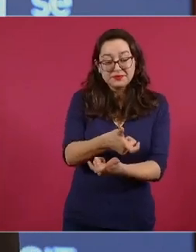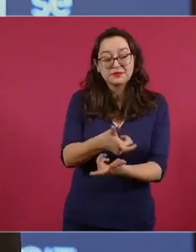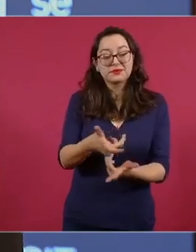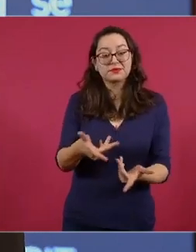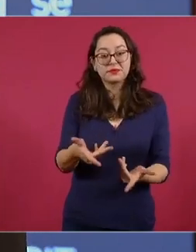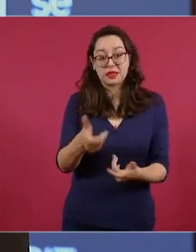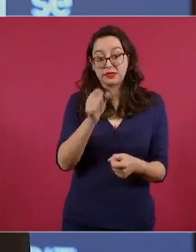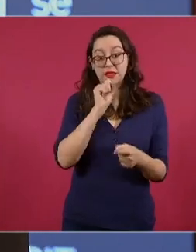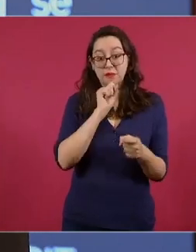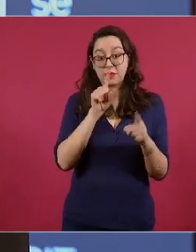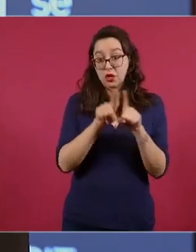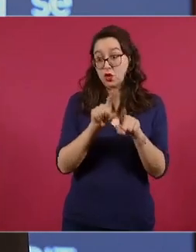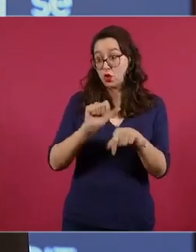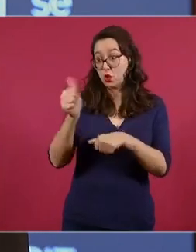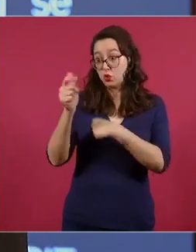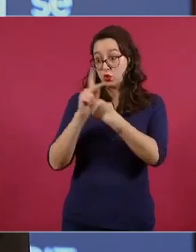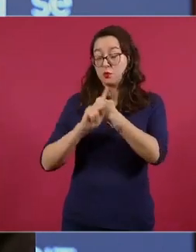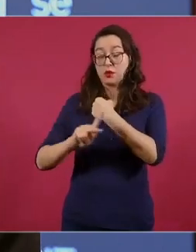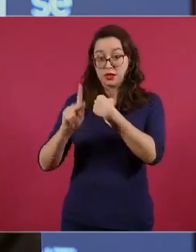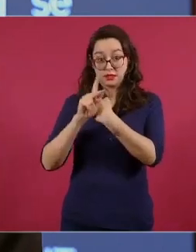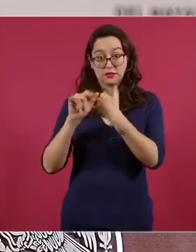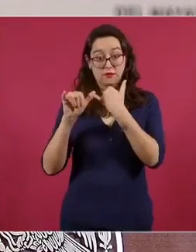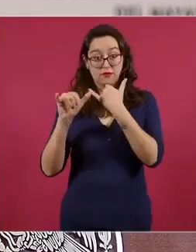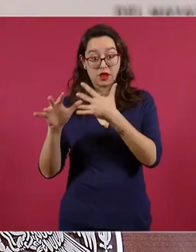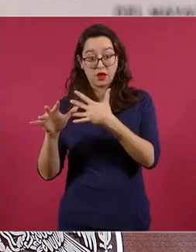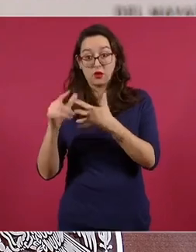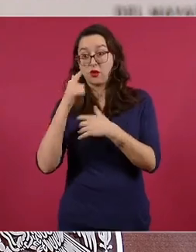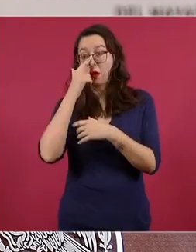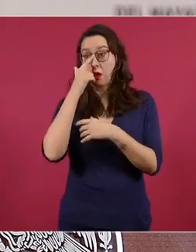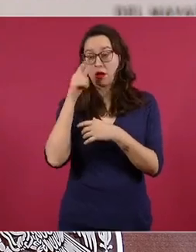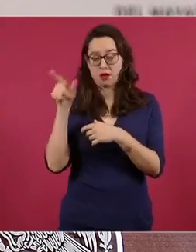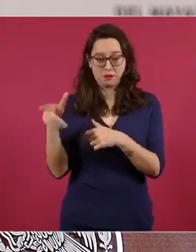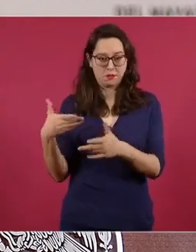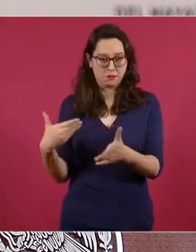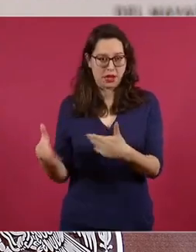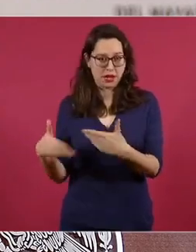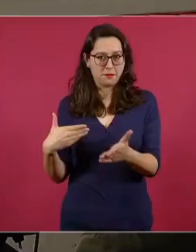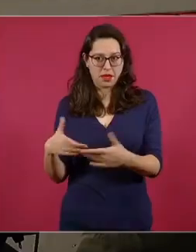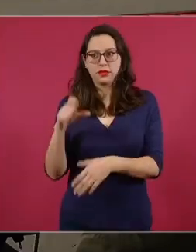hacer un fraude con una persona que fue presidente de ese país.